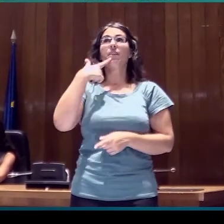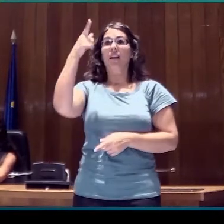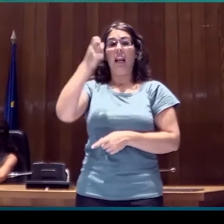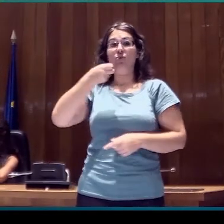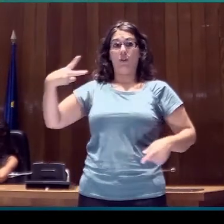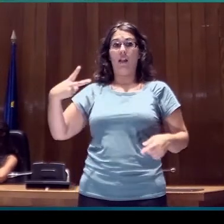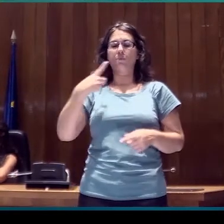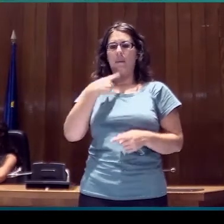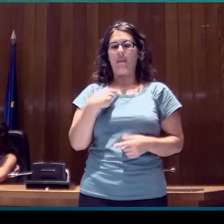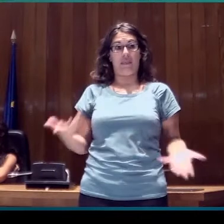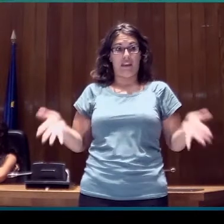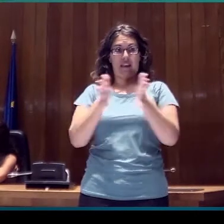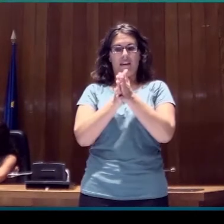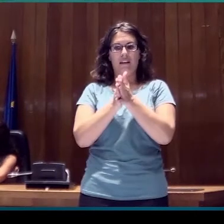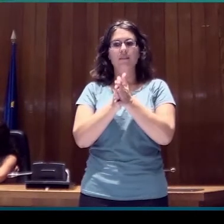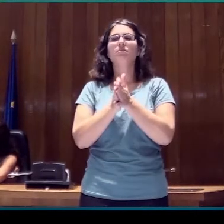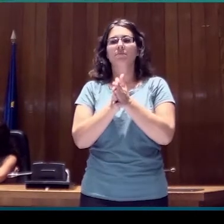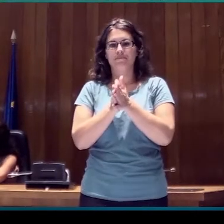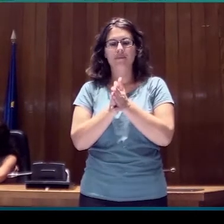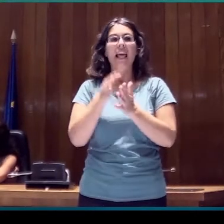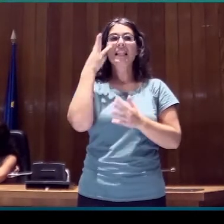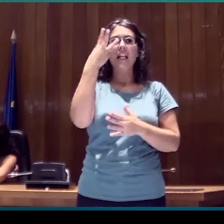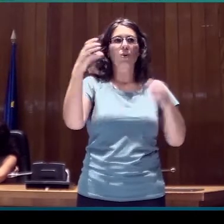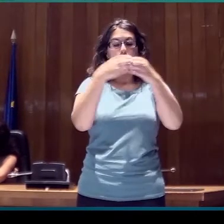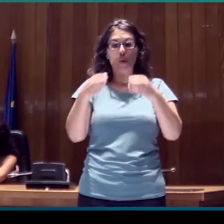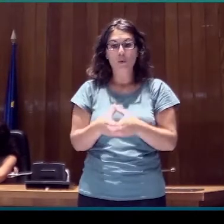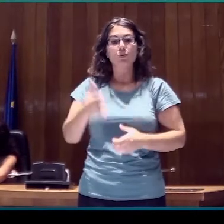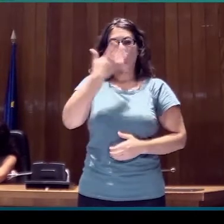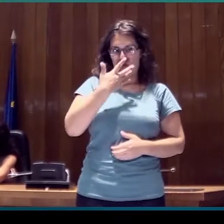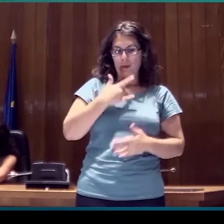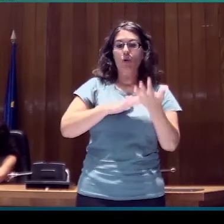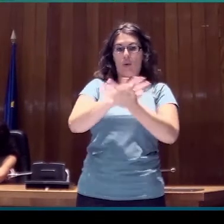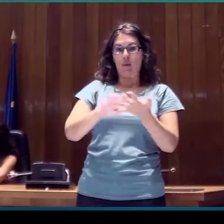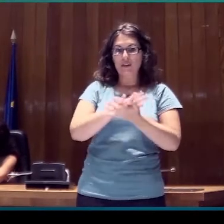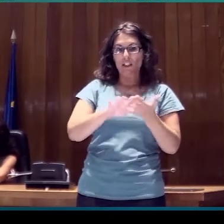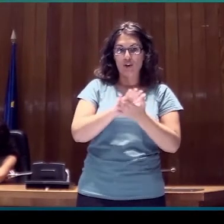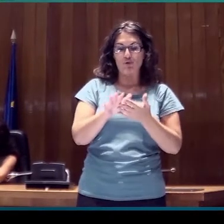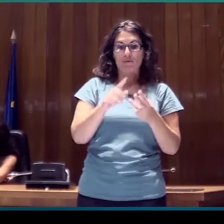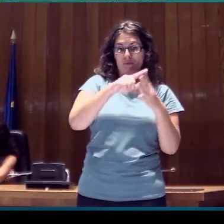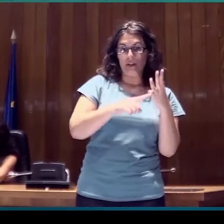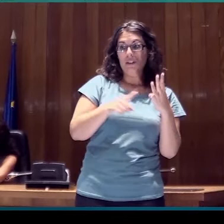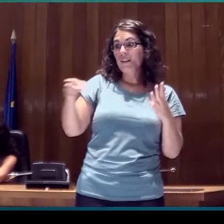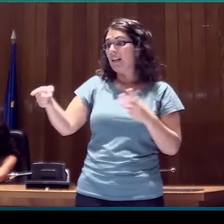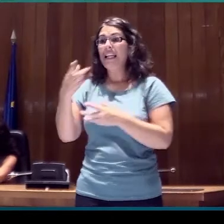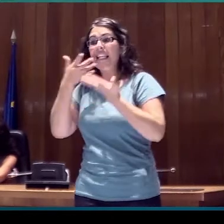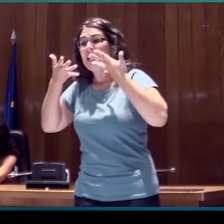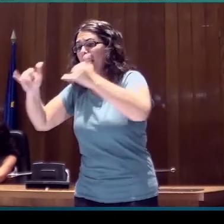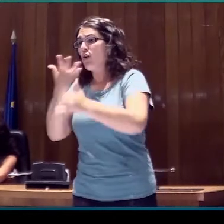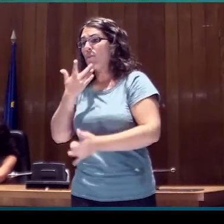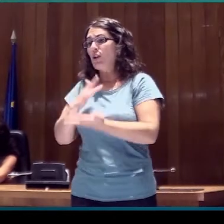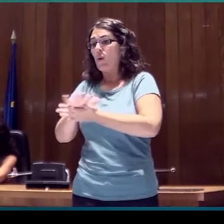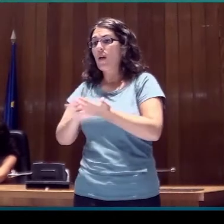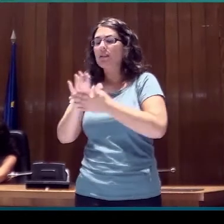indicaban que la prueba discriminaba entre los grupos con conocimiento de lengua de signos de aquel grupo que no tenía ningún tipo de conocimiento de lengua de signos.